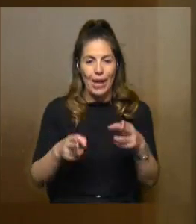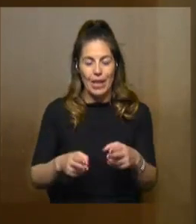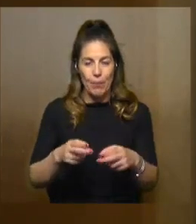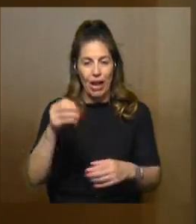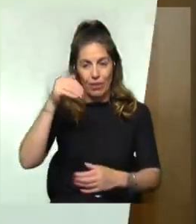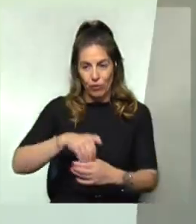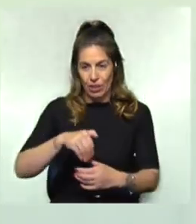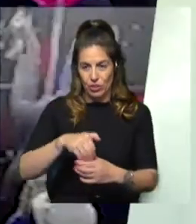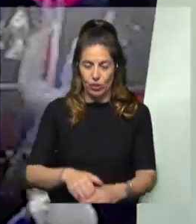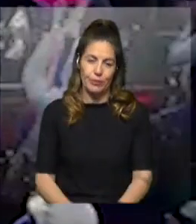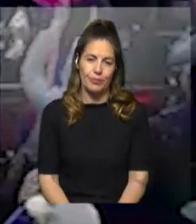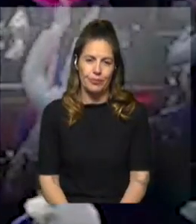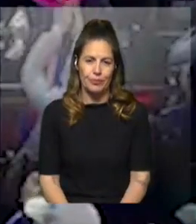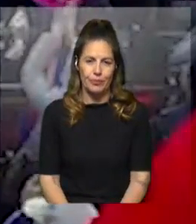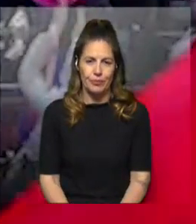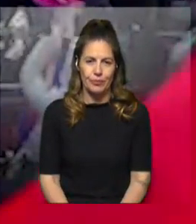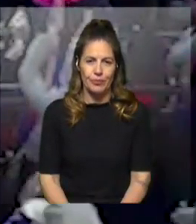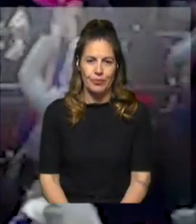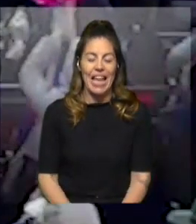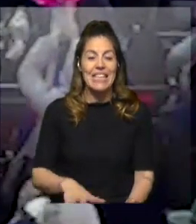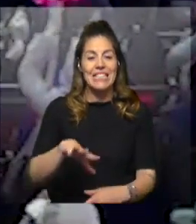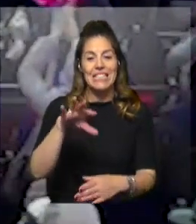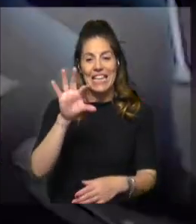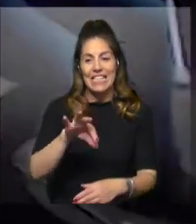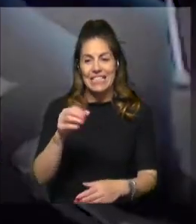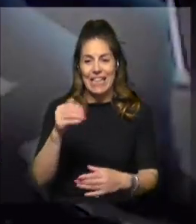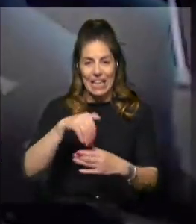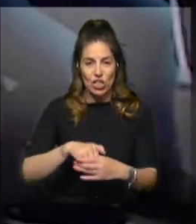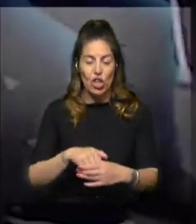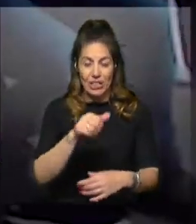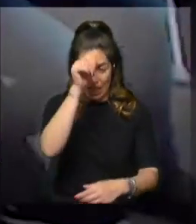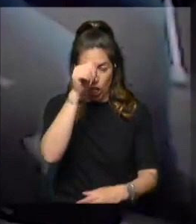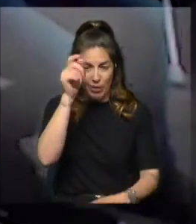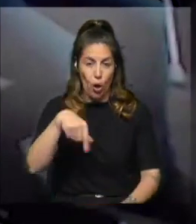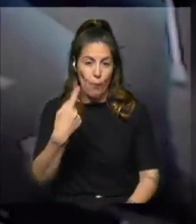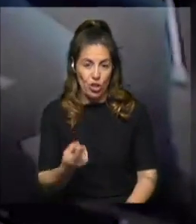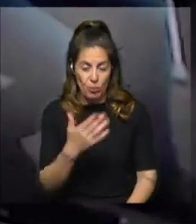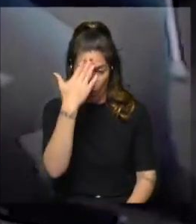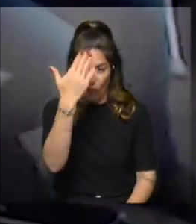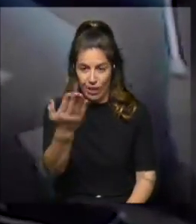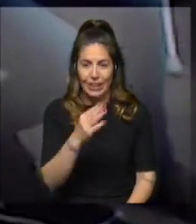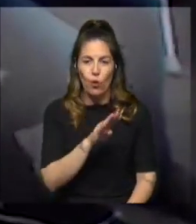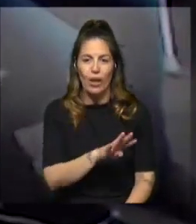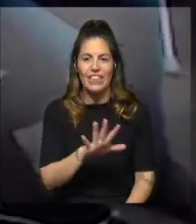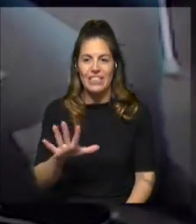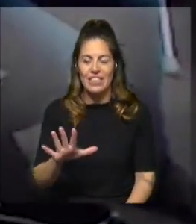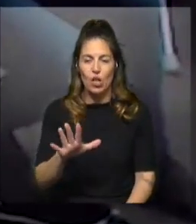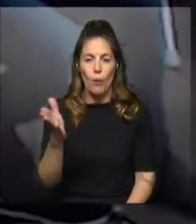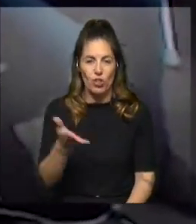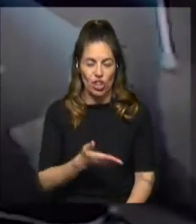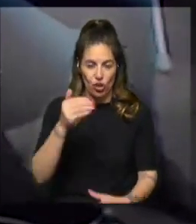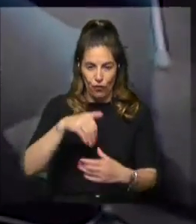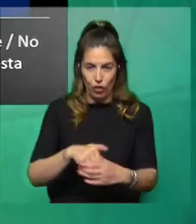electoral. Si las elecciones fueran este domingo, el Frente Amplio alcanzaría el 45% de los votos